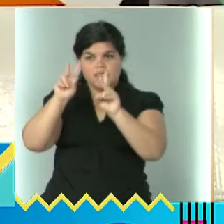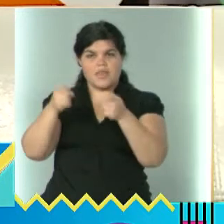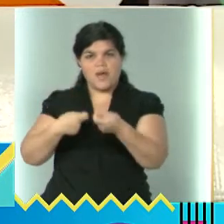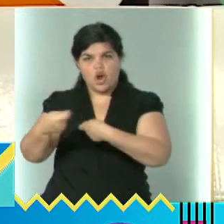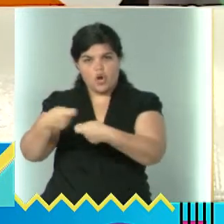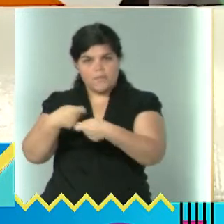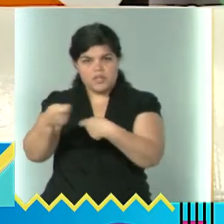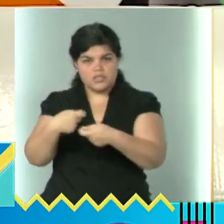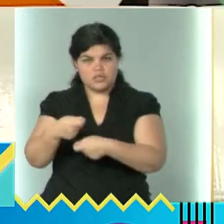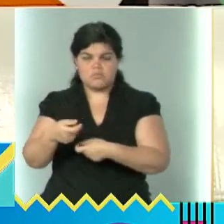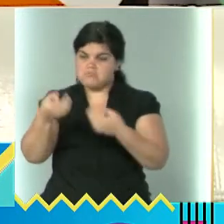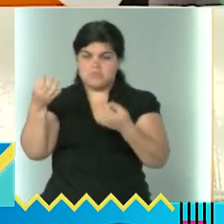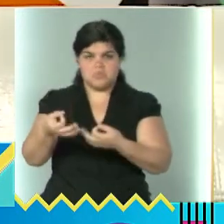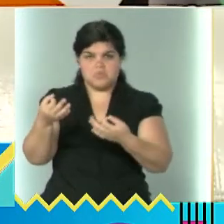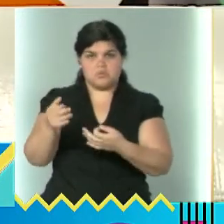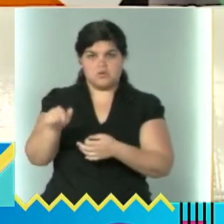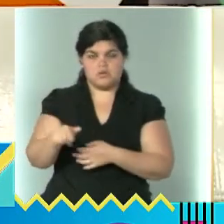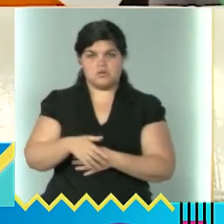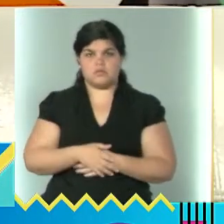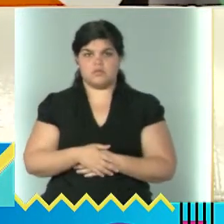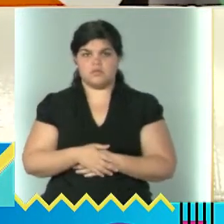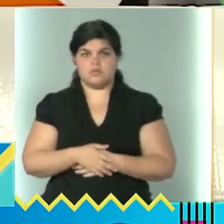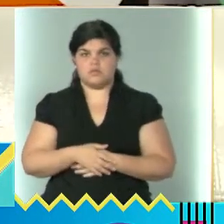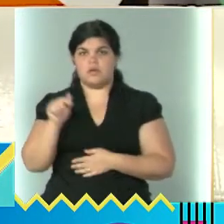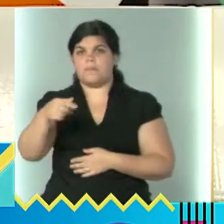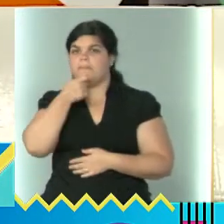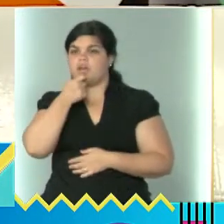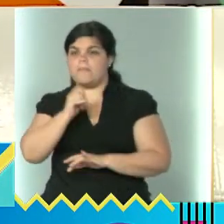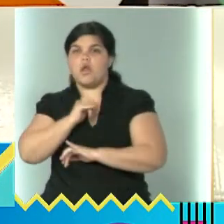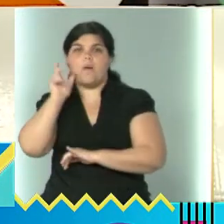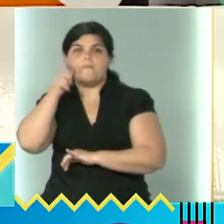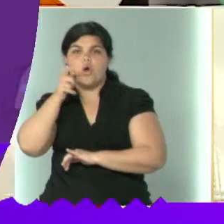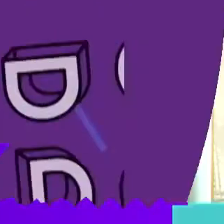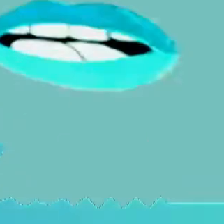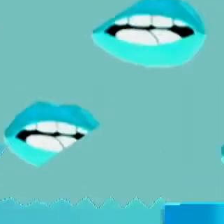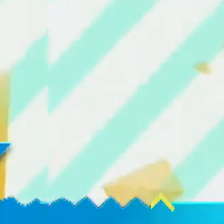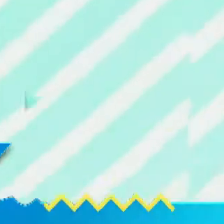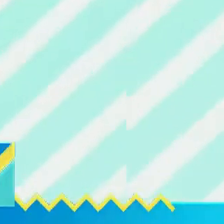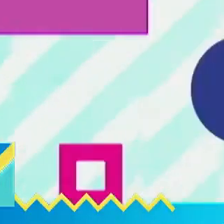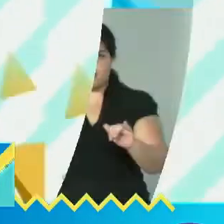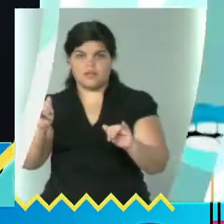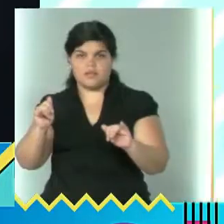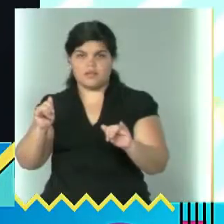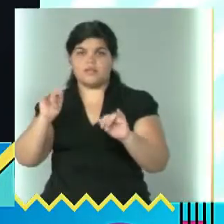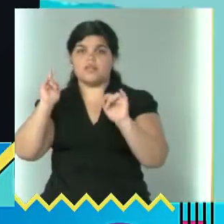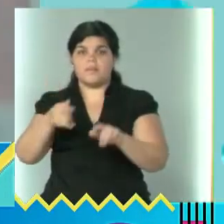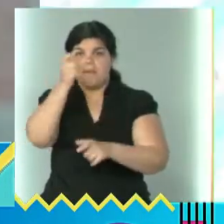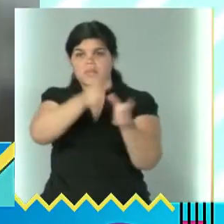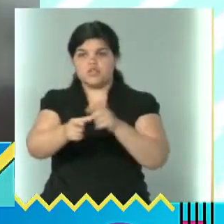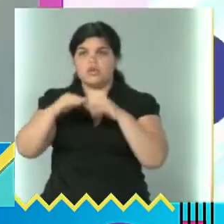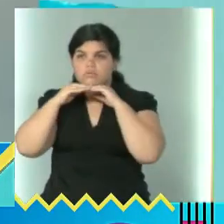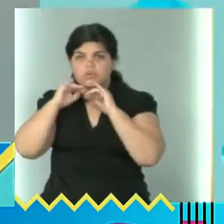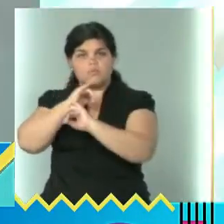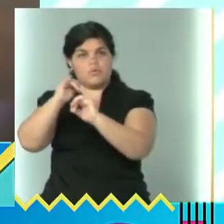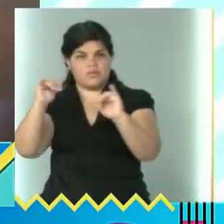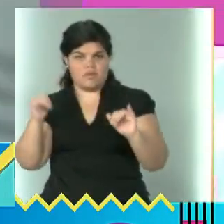está bueno a la forma de ser productor de publicidad o consumidor de publicidad. ¿Por qué? Porque nos ayuda a ahorrar tiempo, porque realmente nos trae beneficios a veces que